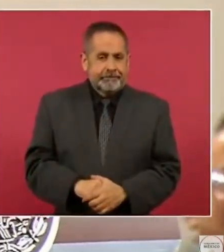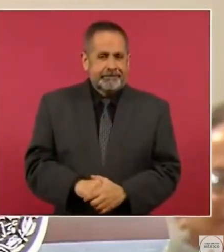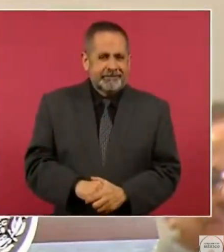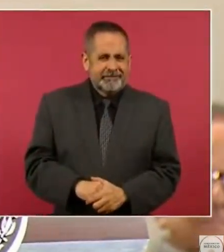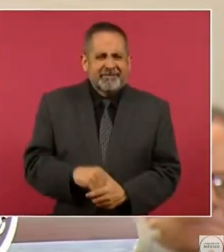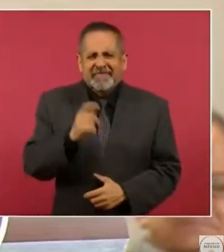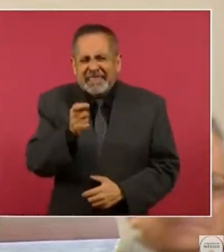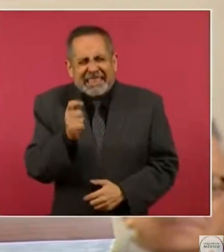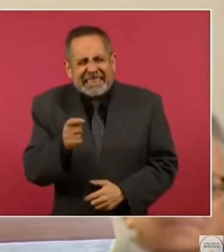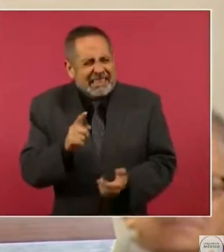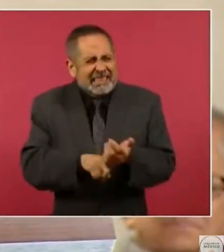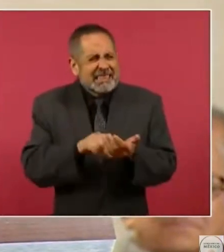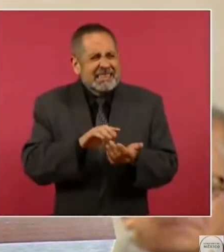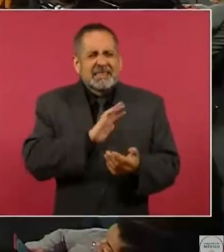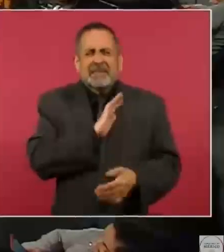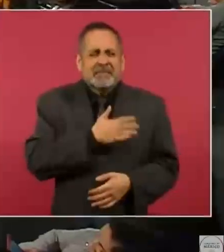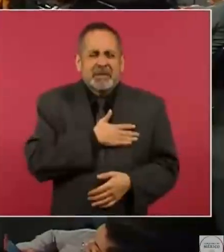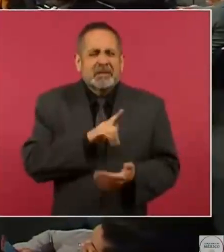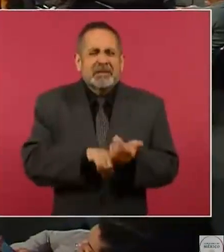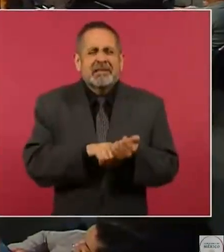¿eso qué significa en español?